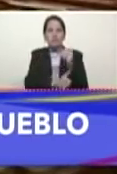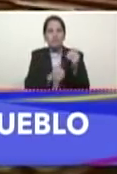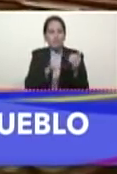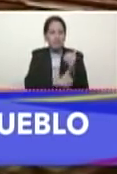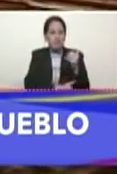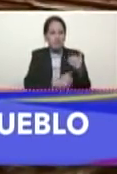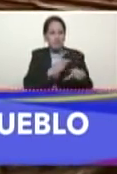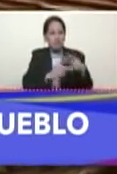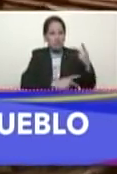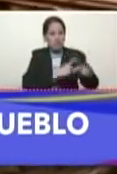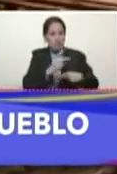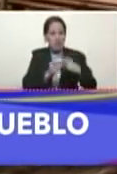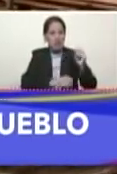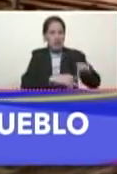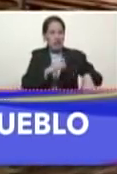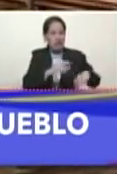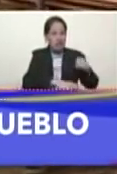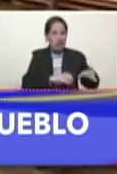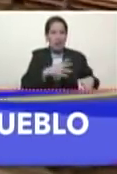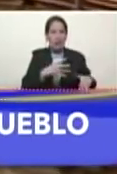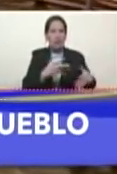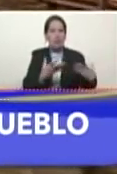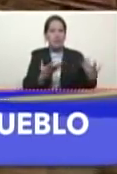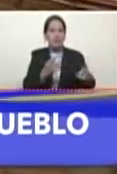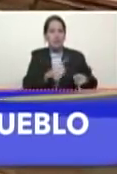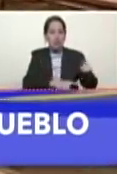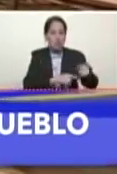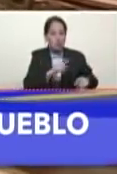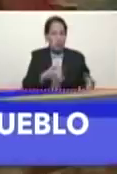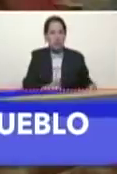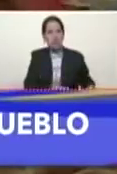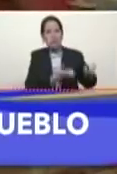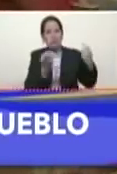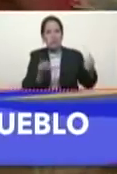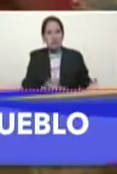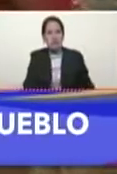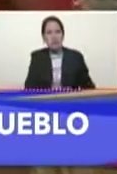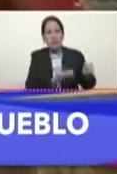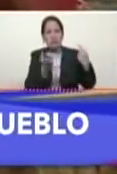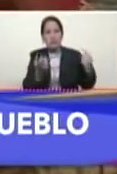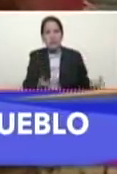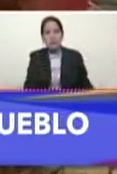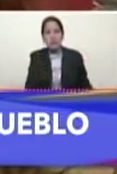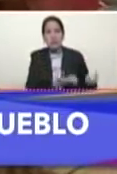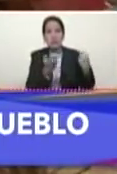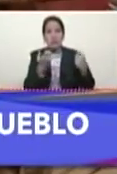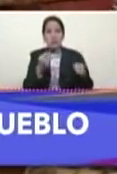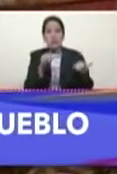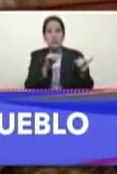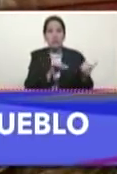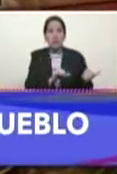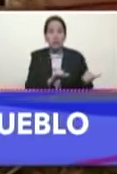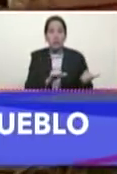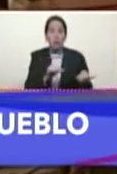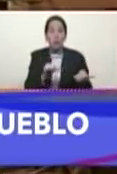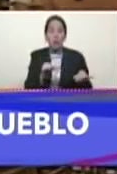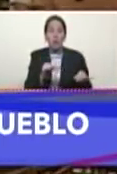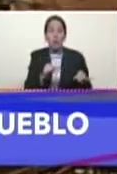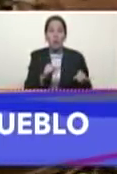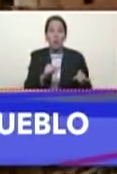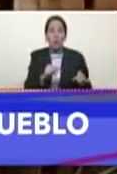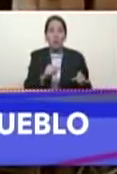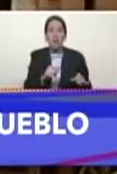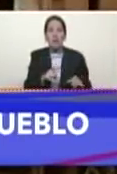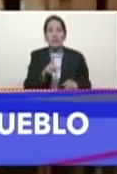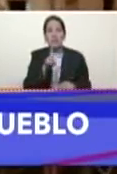más de 20 años de extracción de este material acá, en esta mina. Tenemos cerca de 140 mil toneladas de